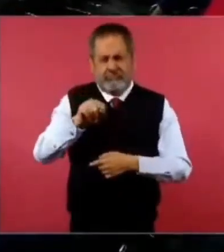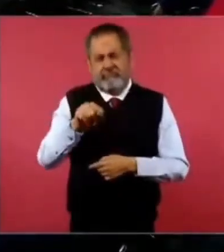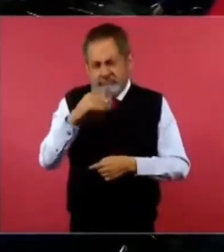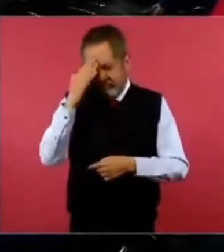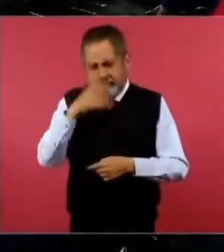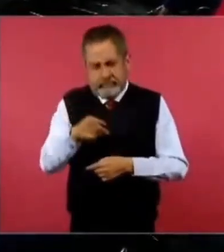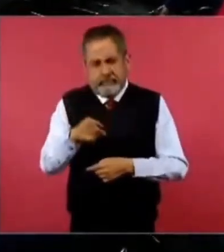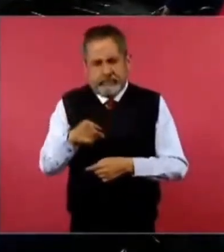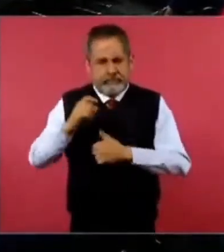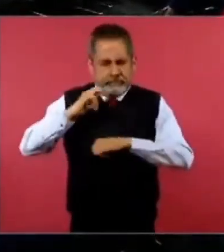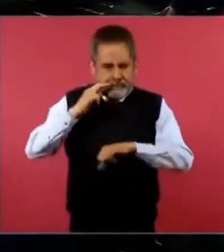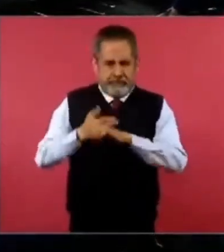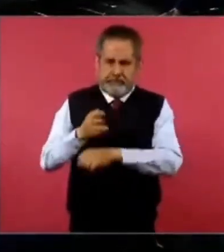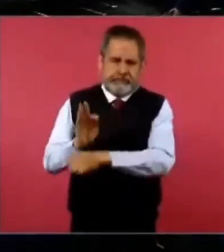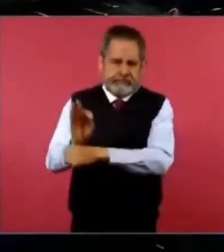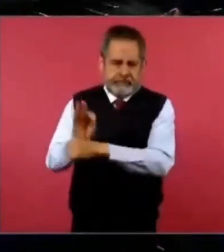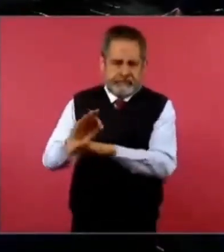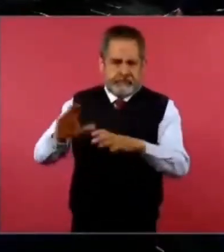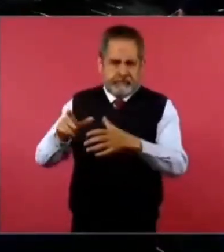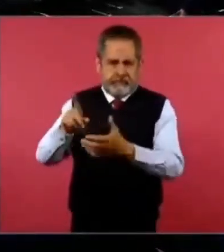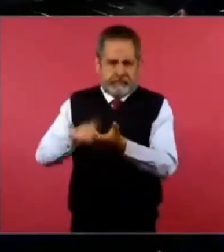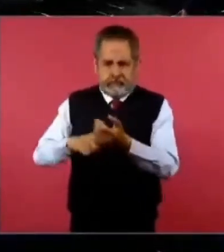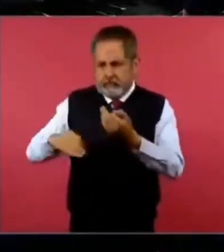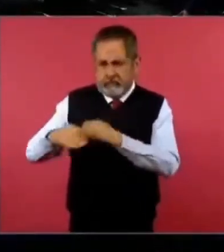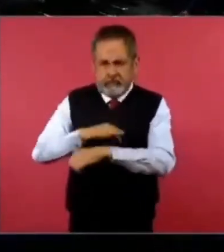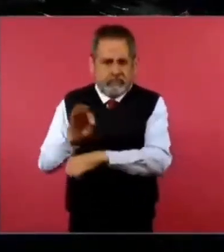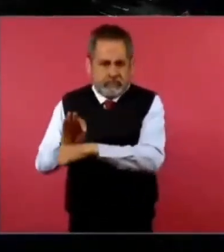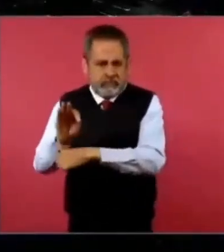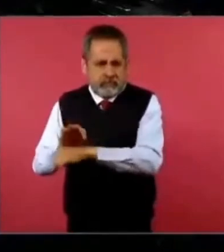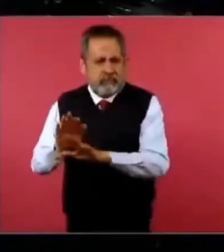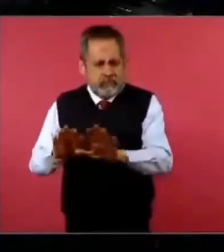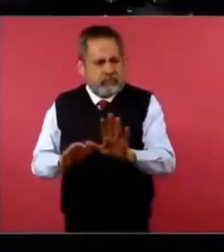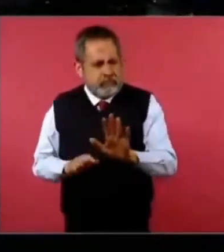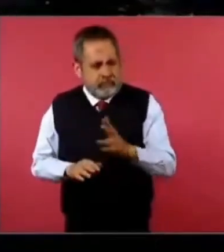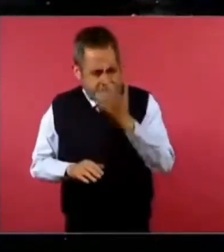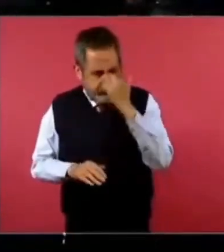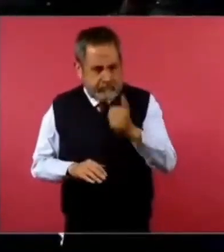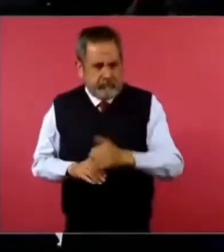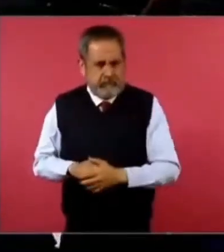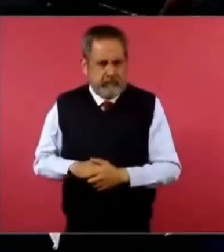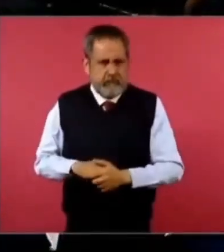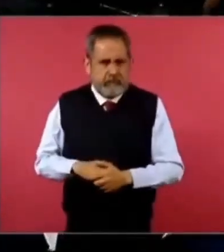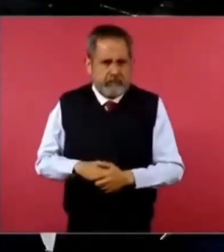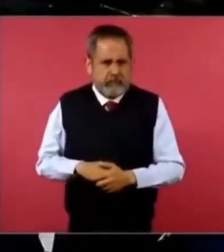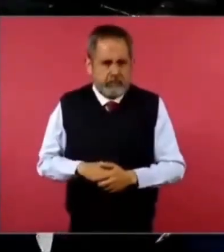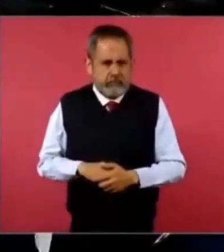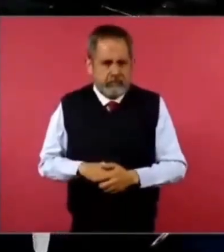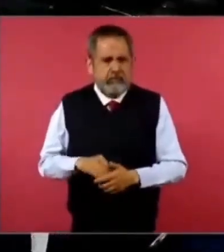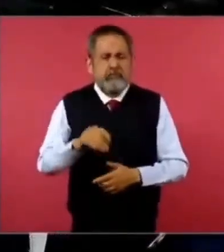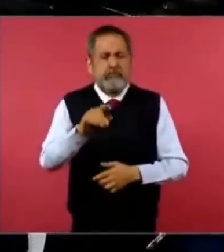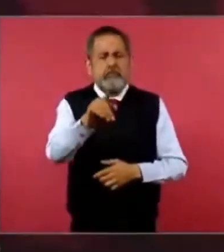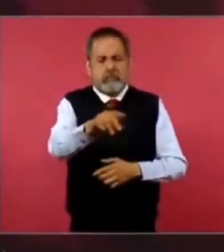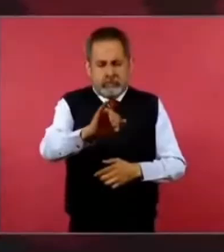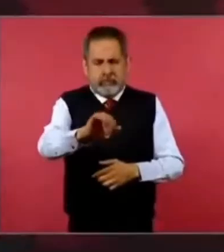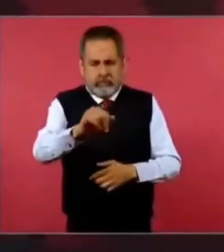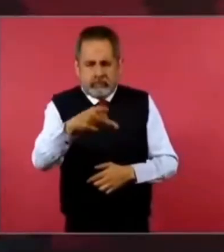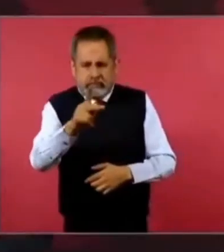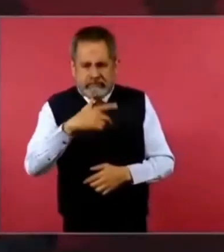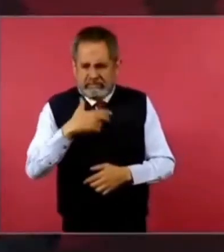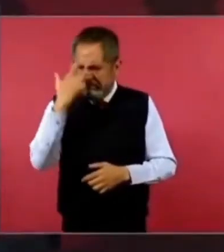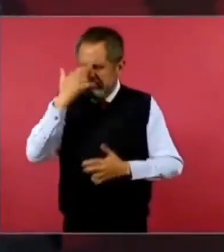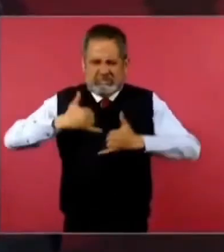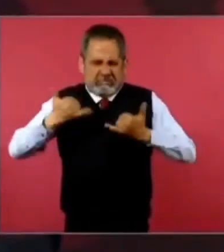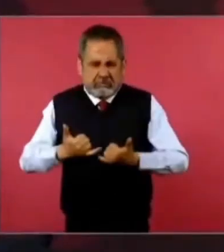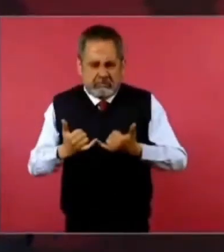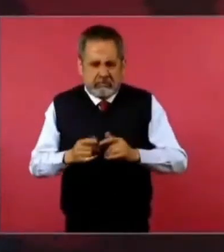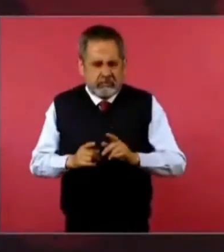papel pues está a defender a las Fuerzas Armadas. Y nosotros sí, no pero estamos… no de manera irracional, ¿eh? No, está